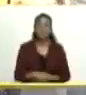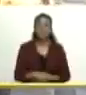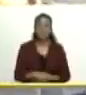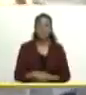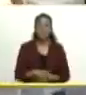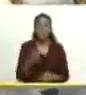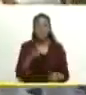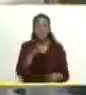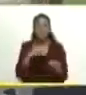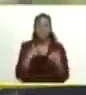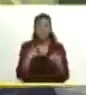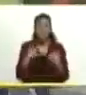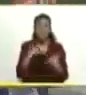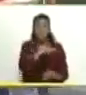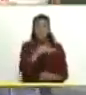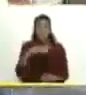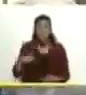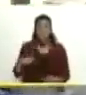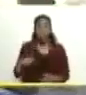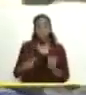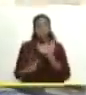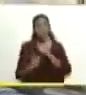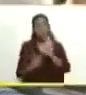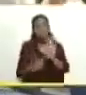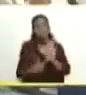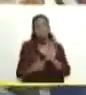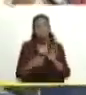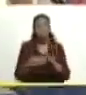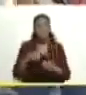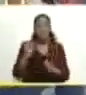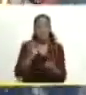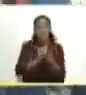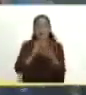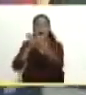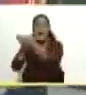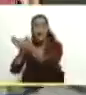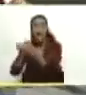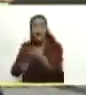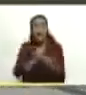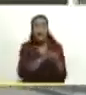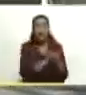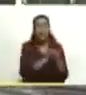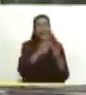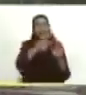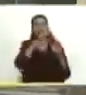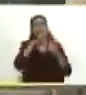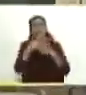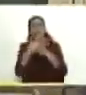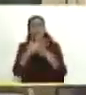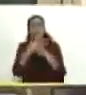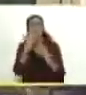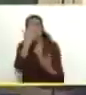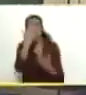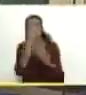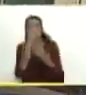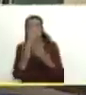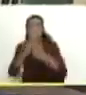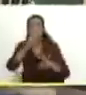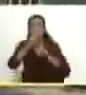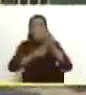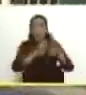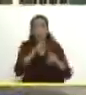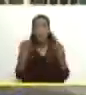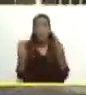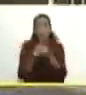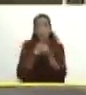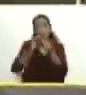Somos nosotros quienes hacemos el recorrido casa por casa, caso a caso y cara a cara, junto al poder